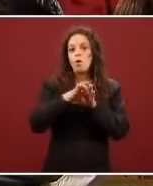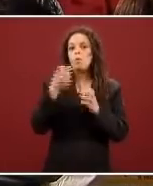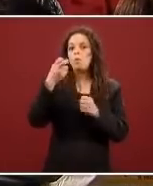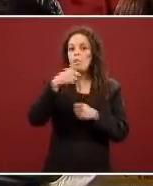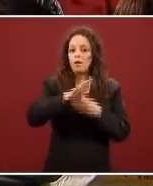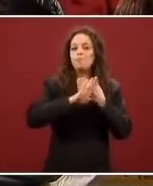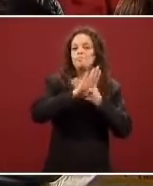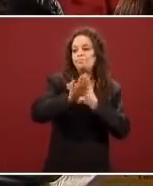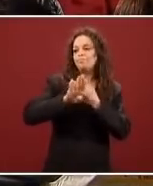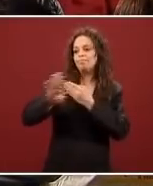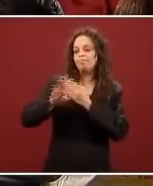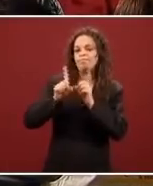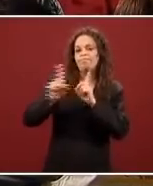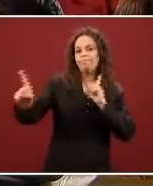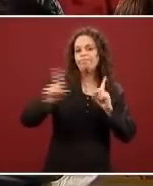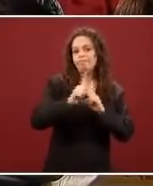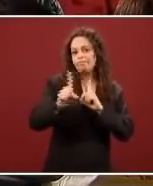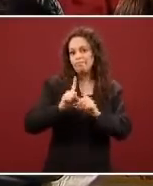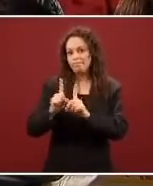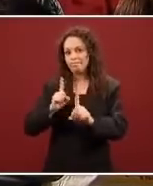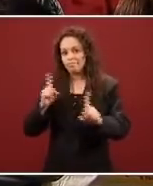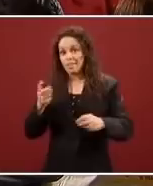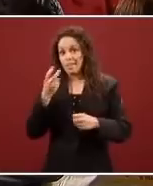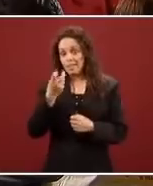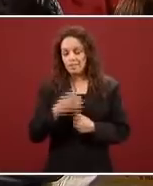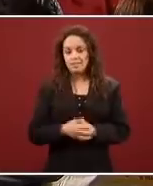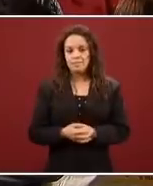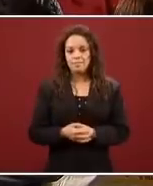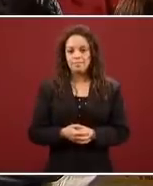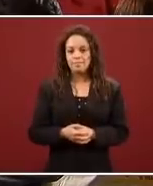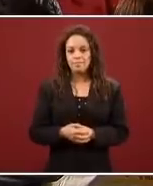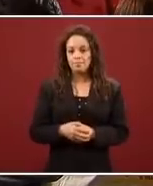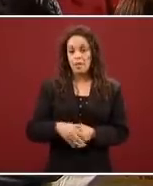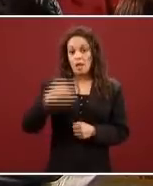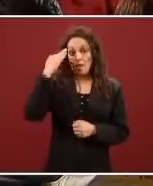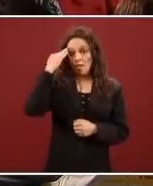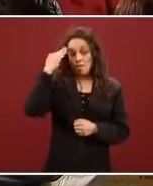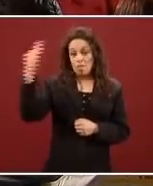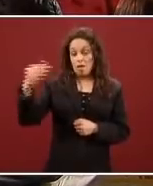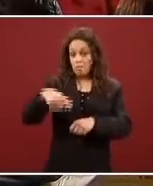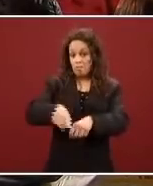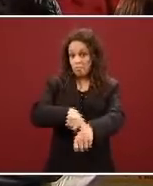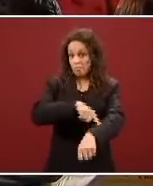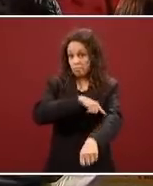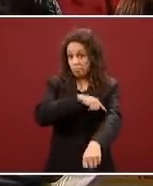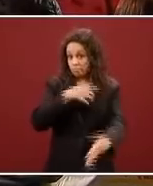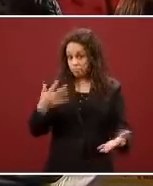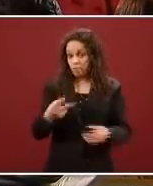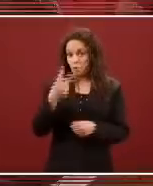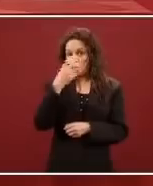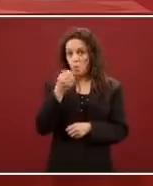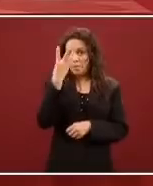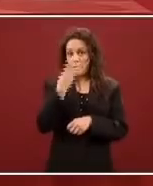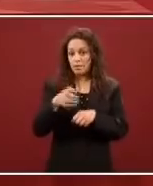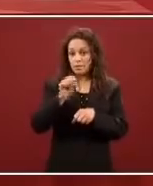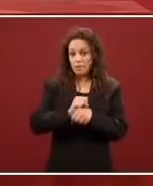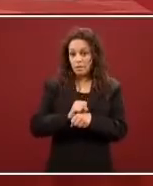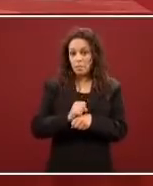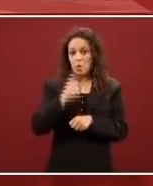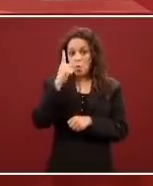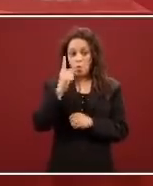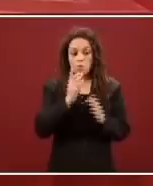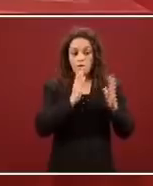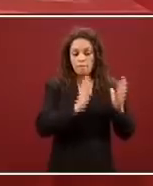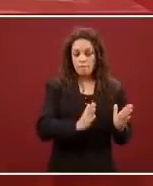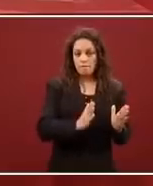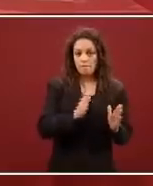No importa tanto que el tiempo se prolongue, yendo al tema de los tiempos, que en vez de ser 2 o 3 semanas para una y ser